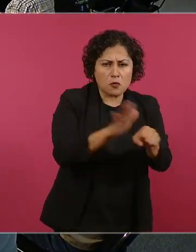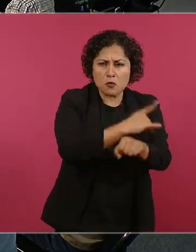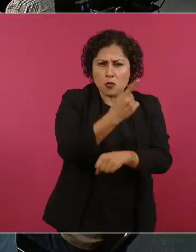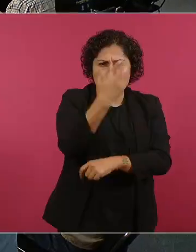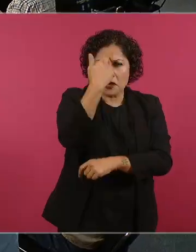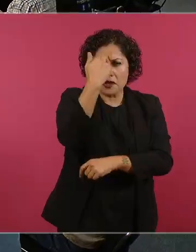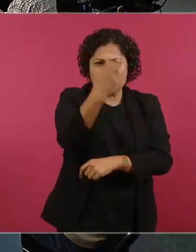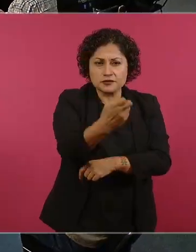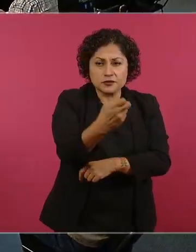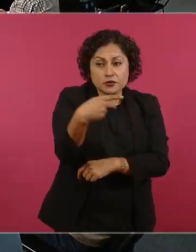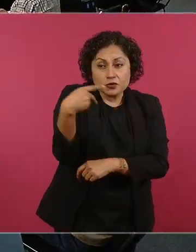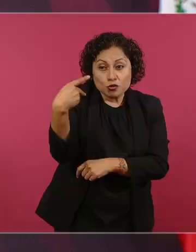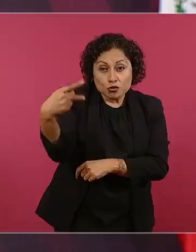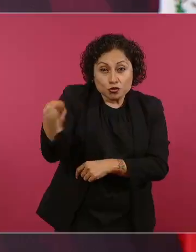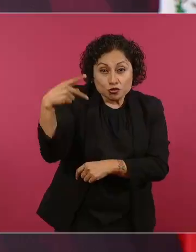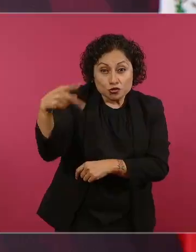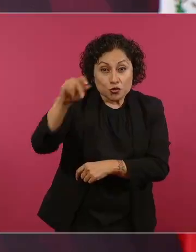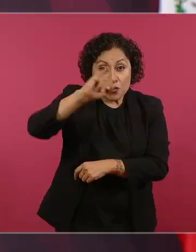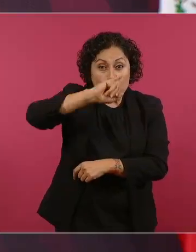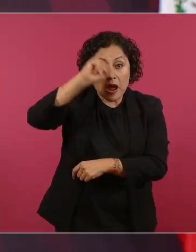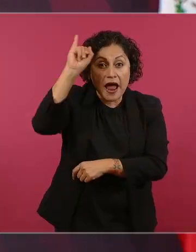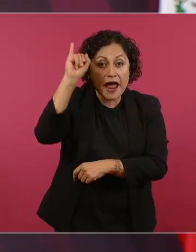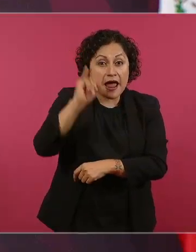con el manejo de los Afores,